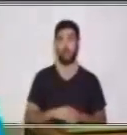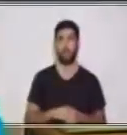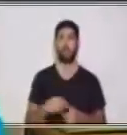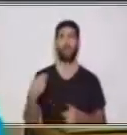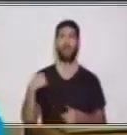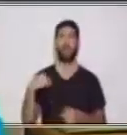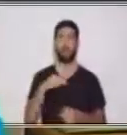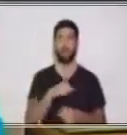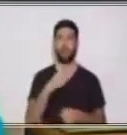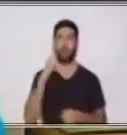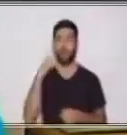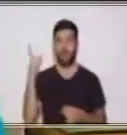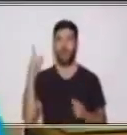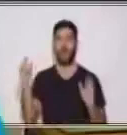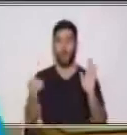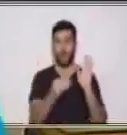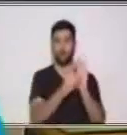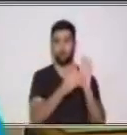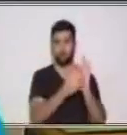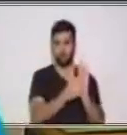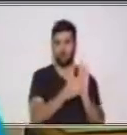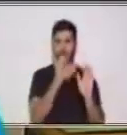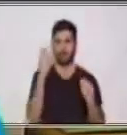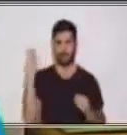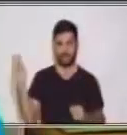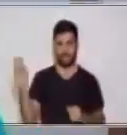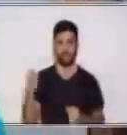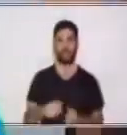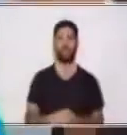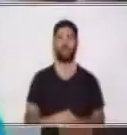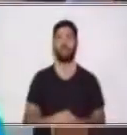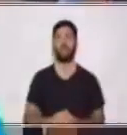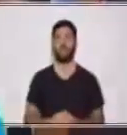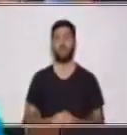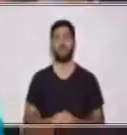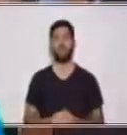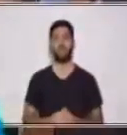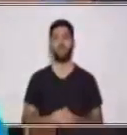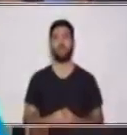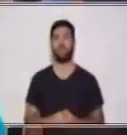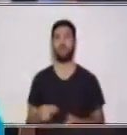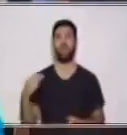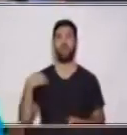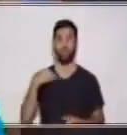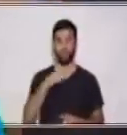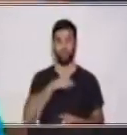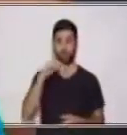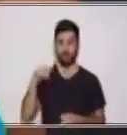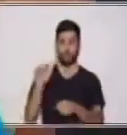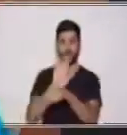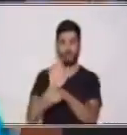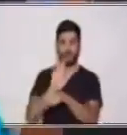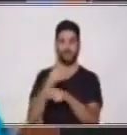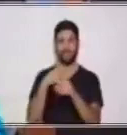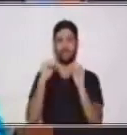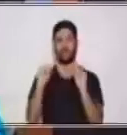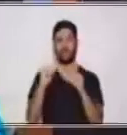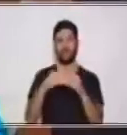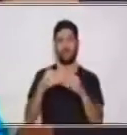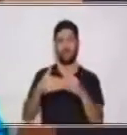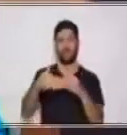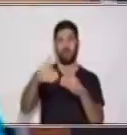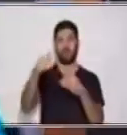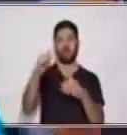vamos a colocar este triángulo en este momento. Nosotros en programas posteriores vamos a reconocer también lo que son las